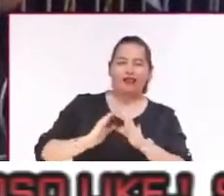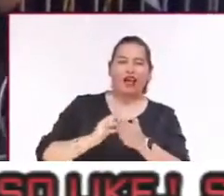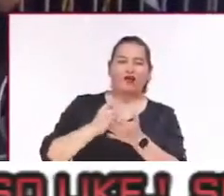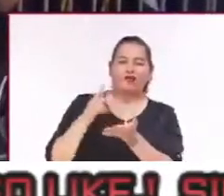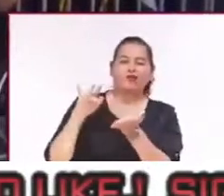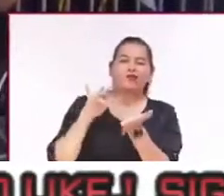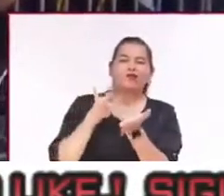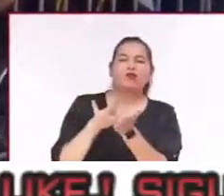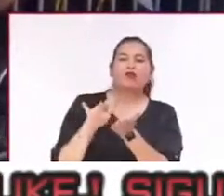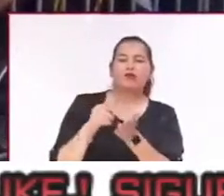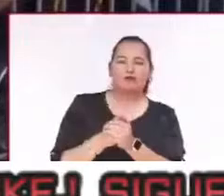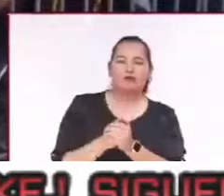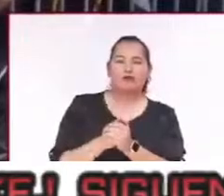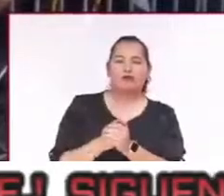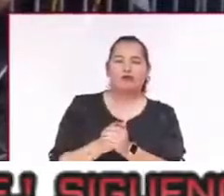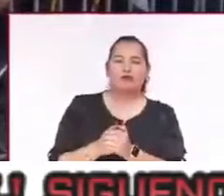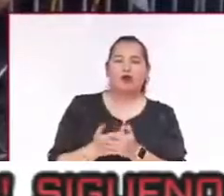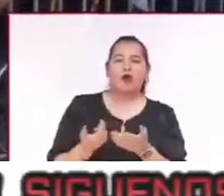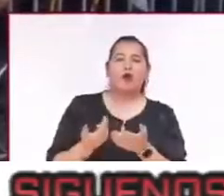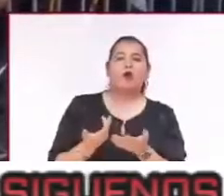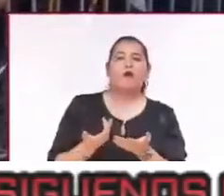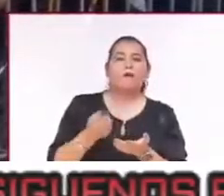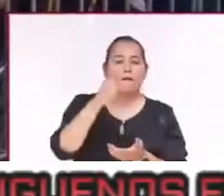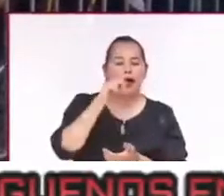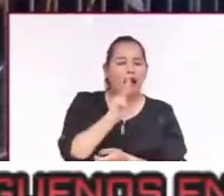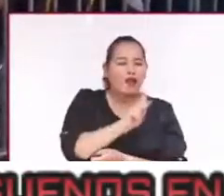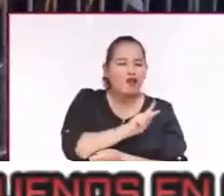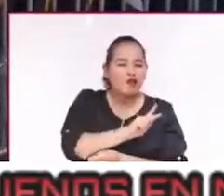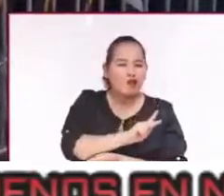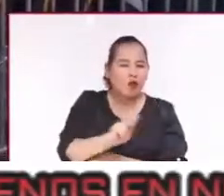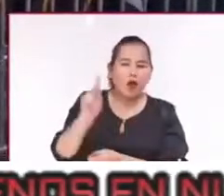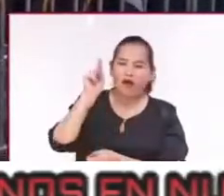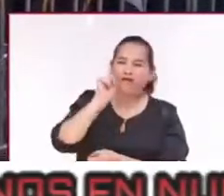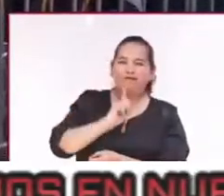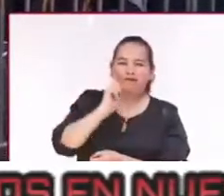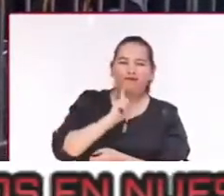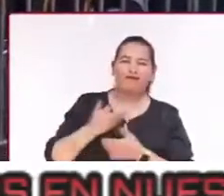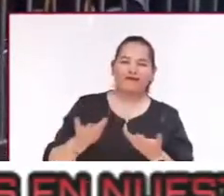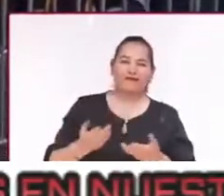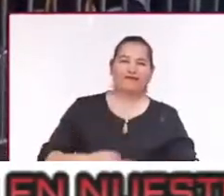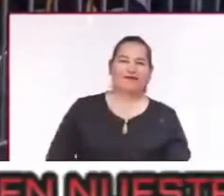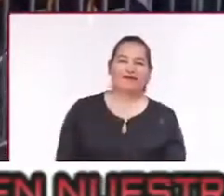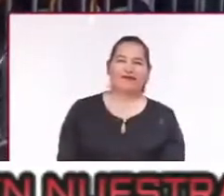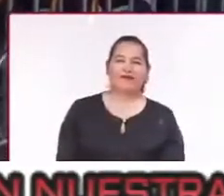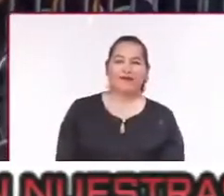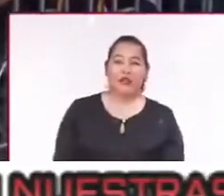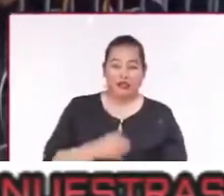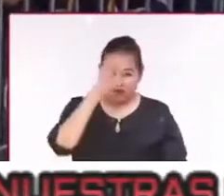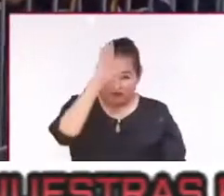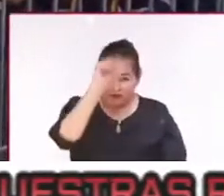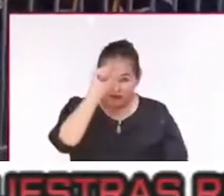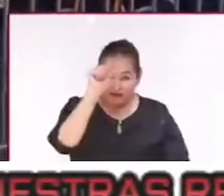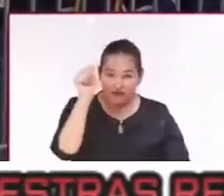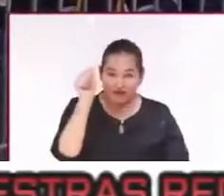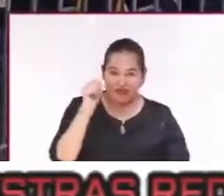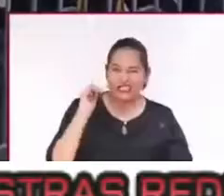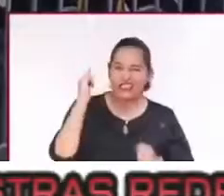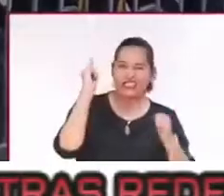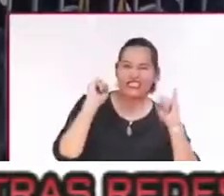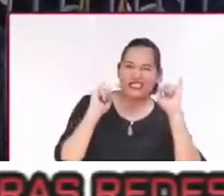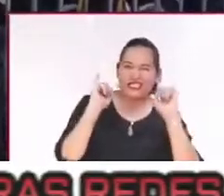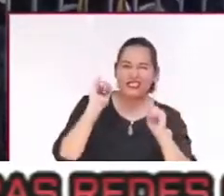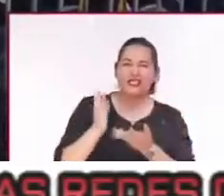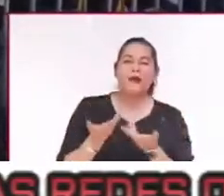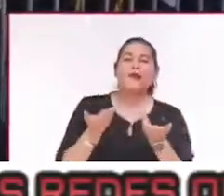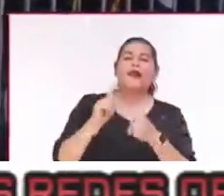apoyo universal para todas las mujeres. ¿Les parece bien? A ver, levanten